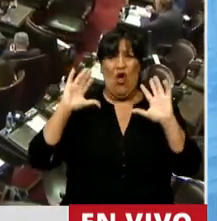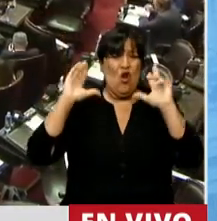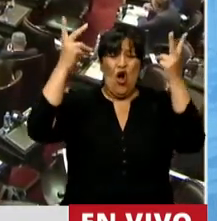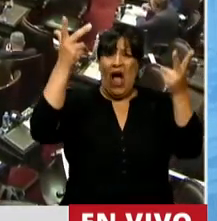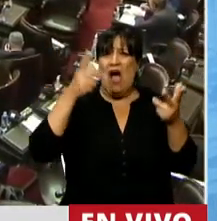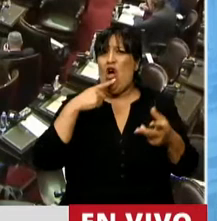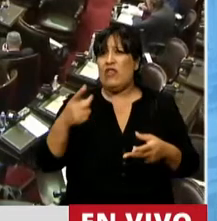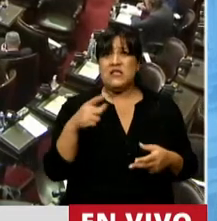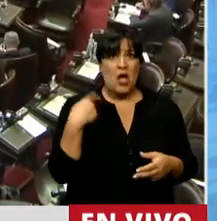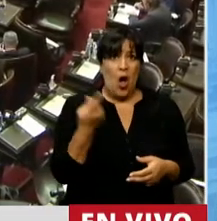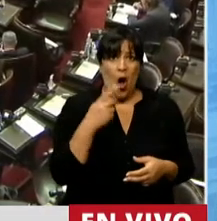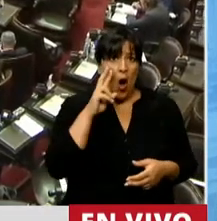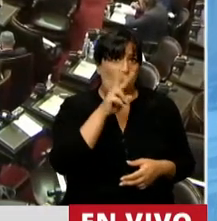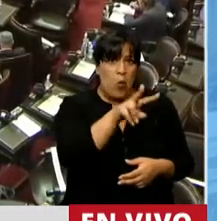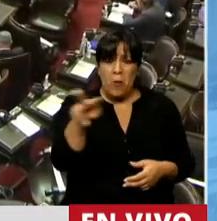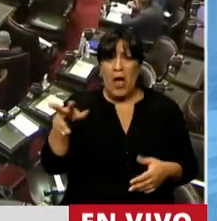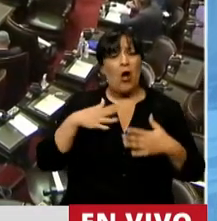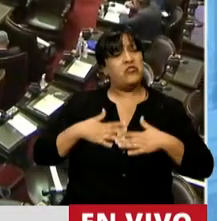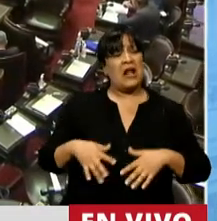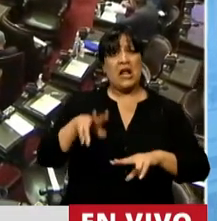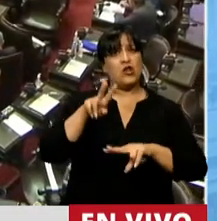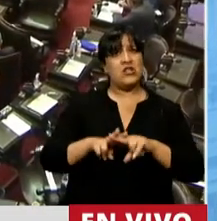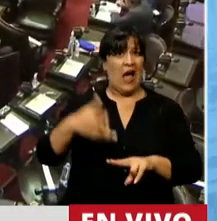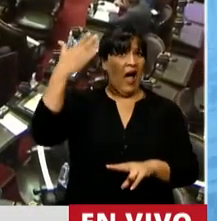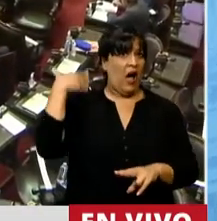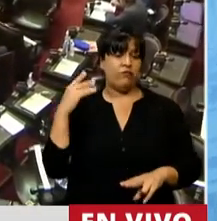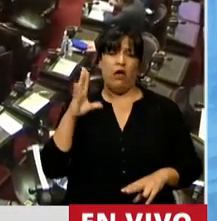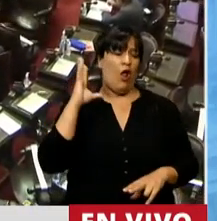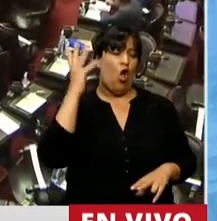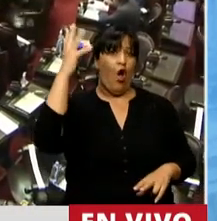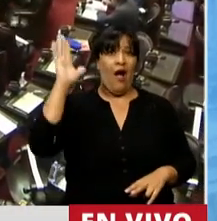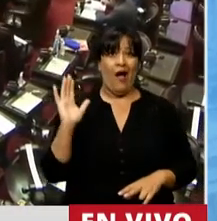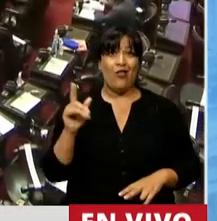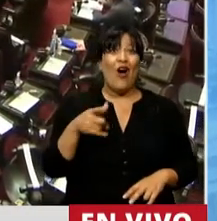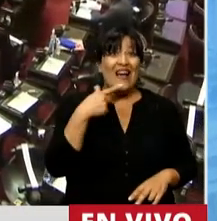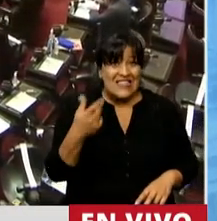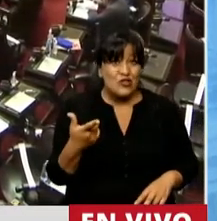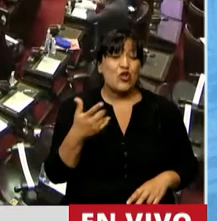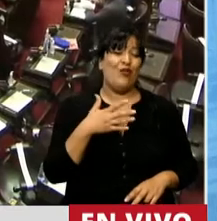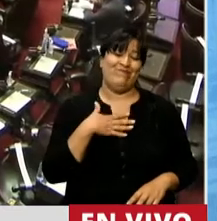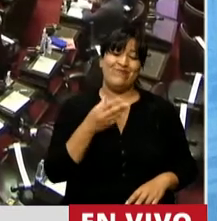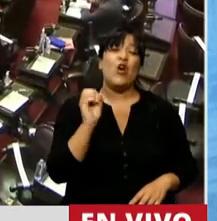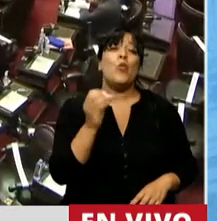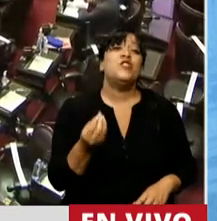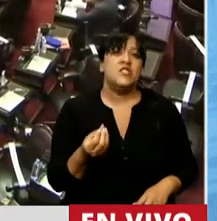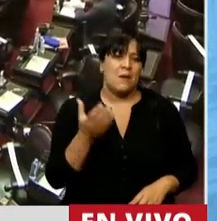enfurecidos, que hoy los veo tranquilitamente sentados, lo que en mi pueblo se llama sinvergüenza.